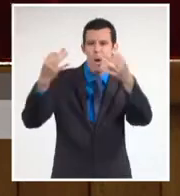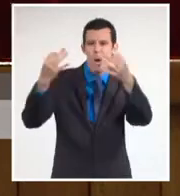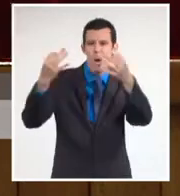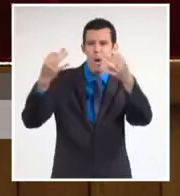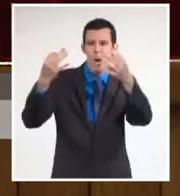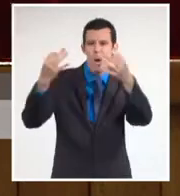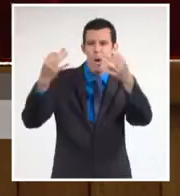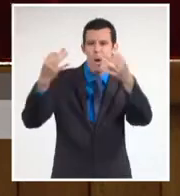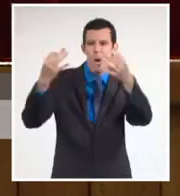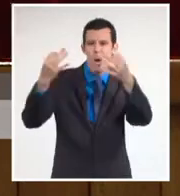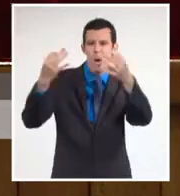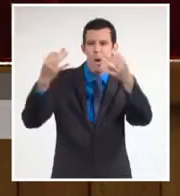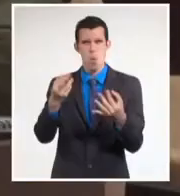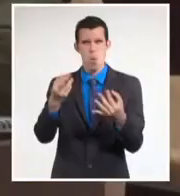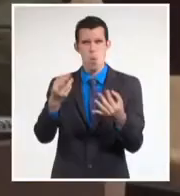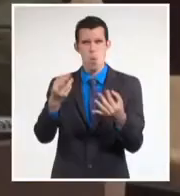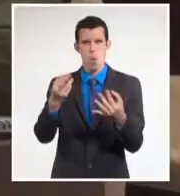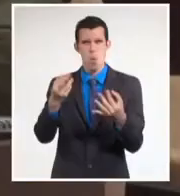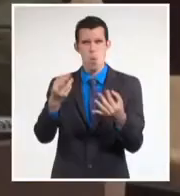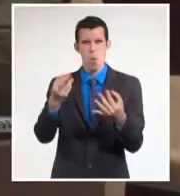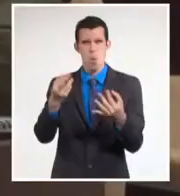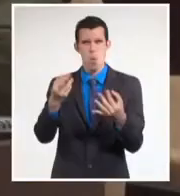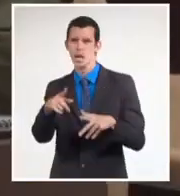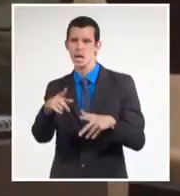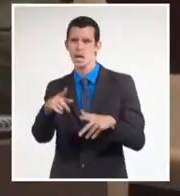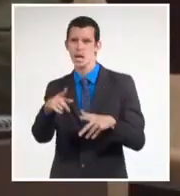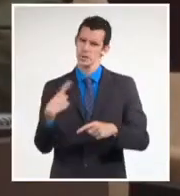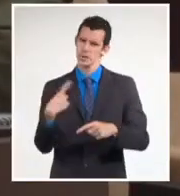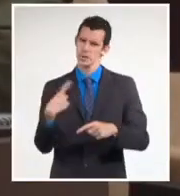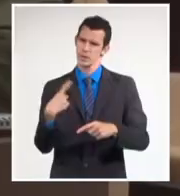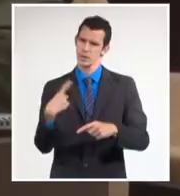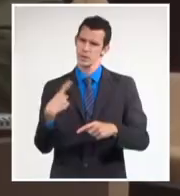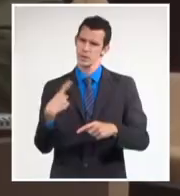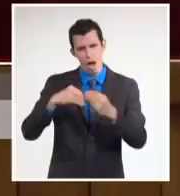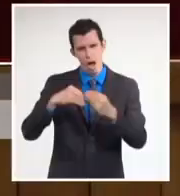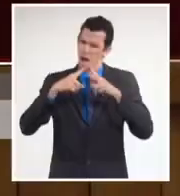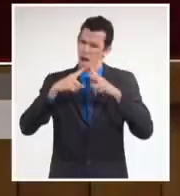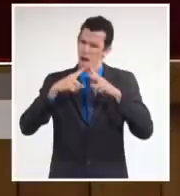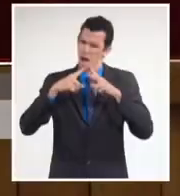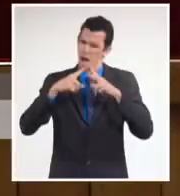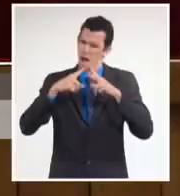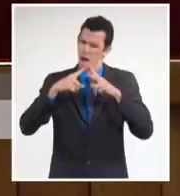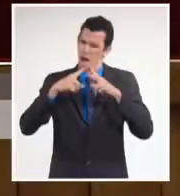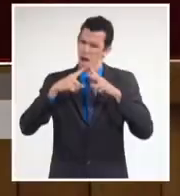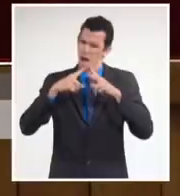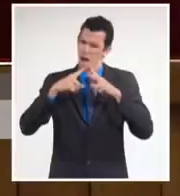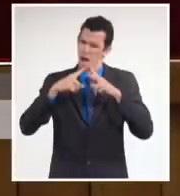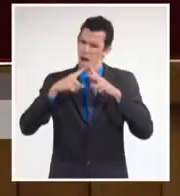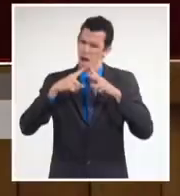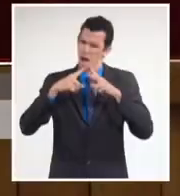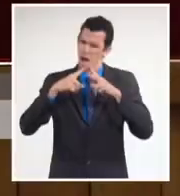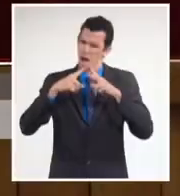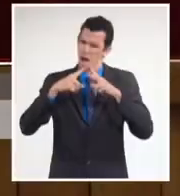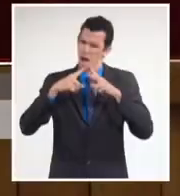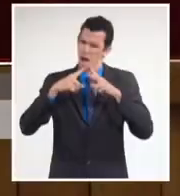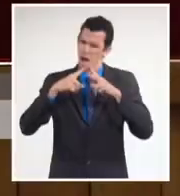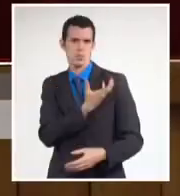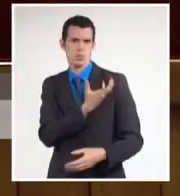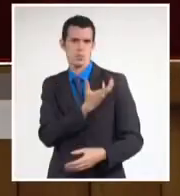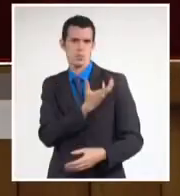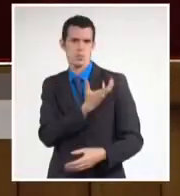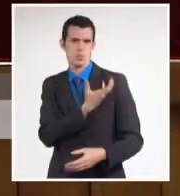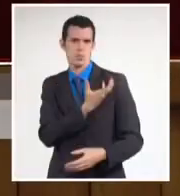asunto que tenemos que corregir. Todos los elementos que hasta aquí hemos dado de las causas reales por las que el país